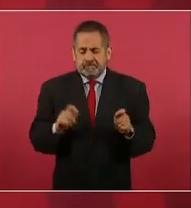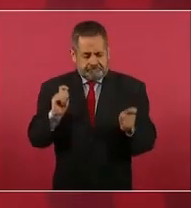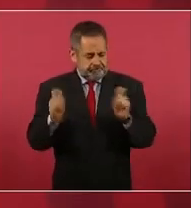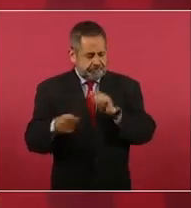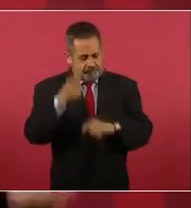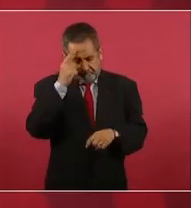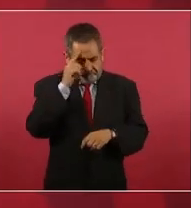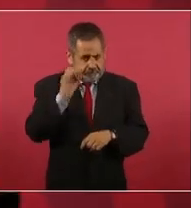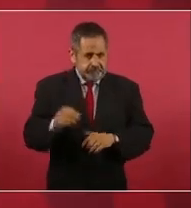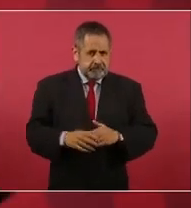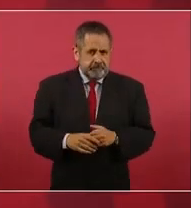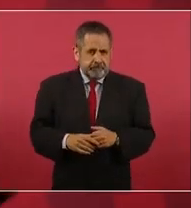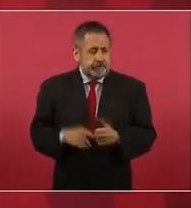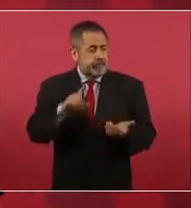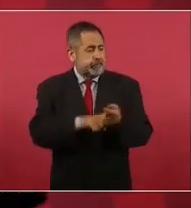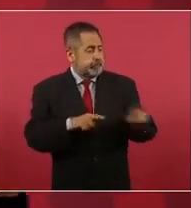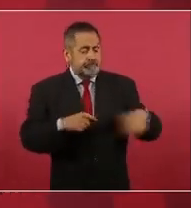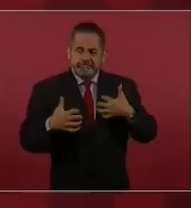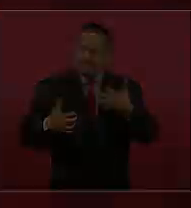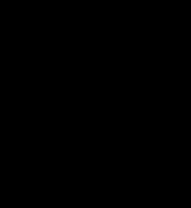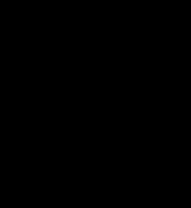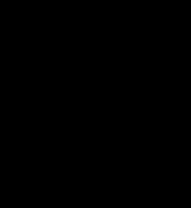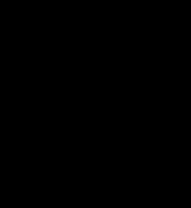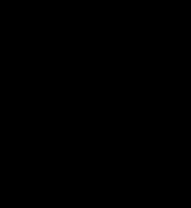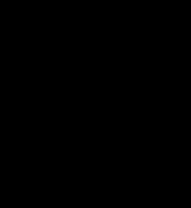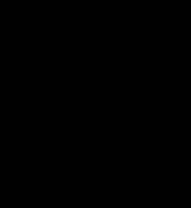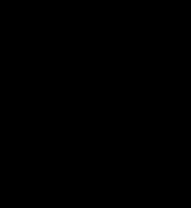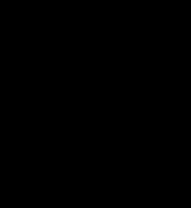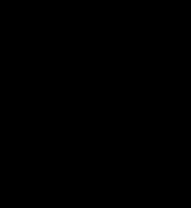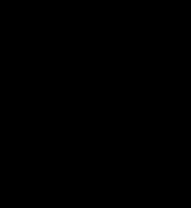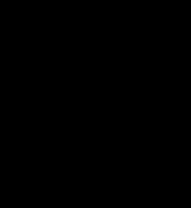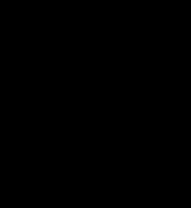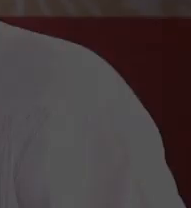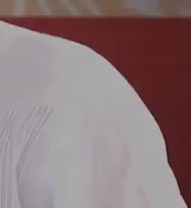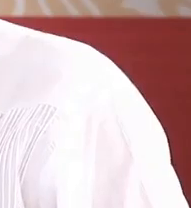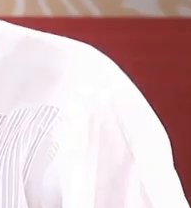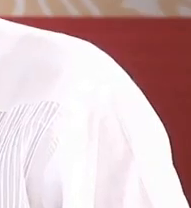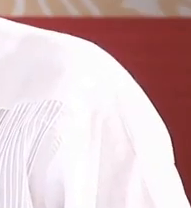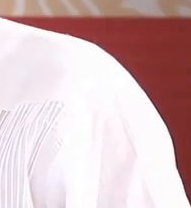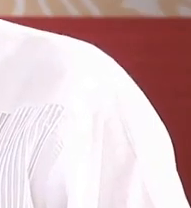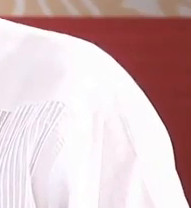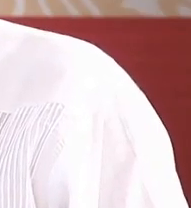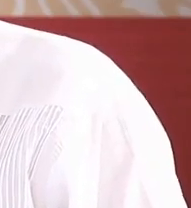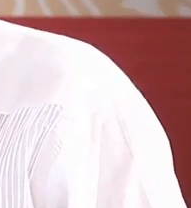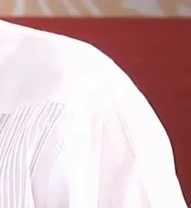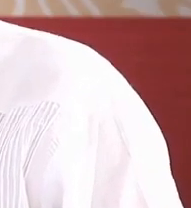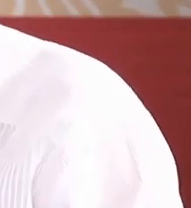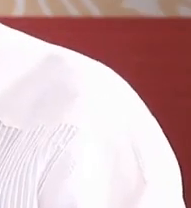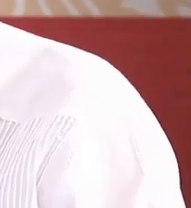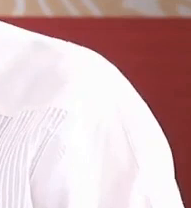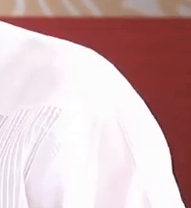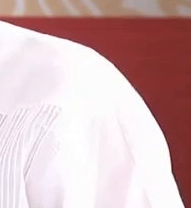y aún con el coraje de los conservadores. Saben que hay 2 estados